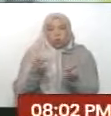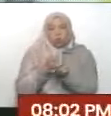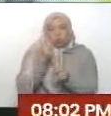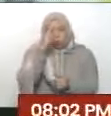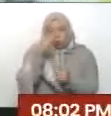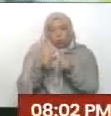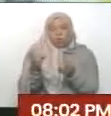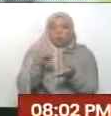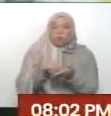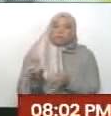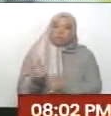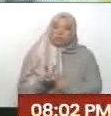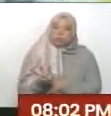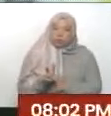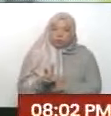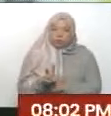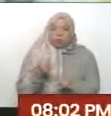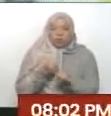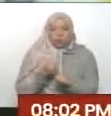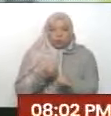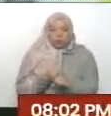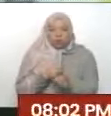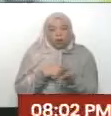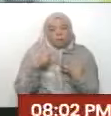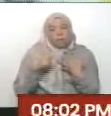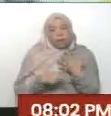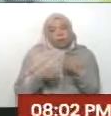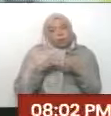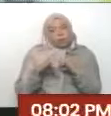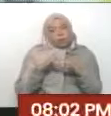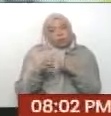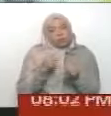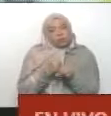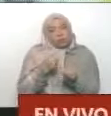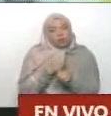Vuelta a la Patria, se trata ya del plan comunicacional